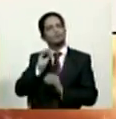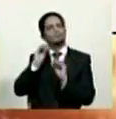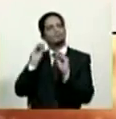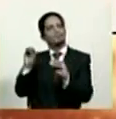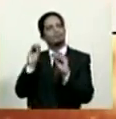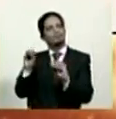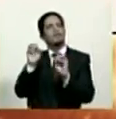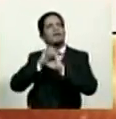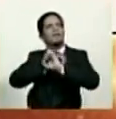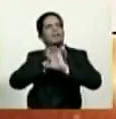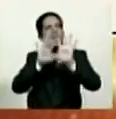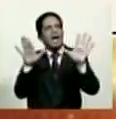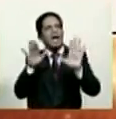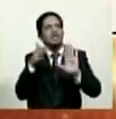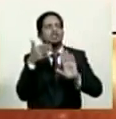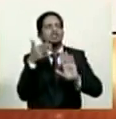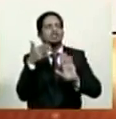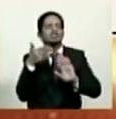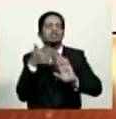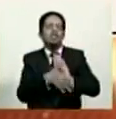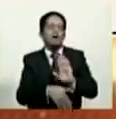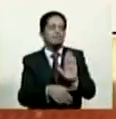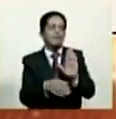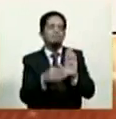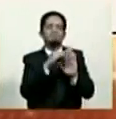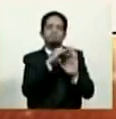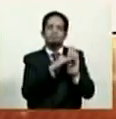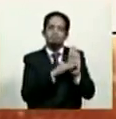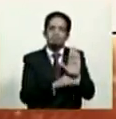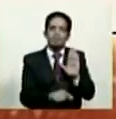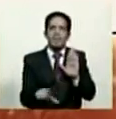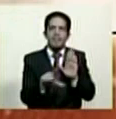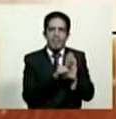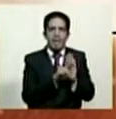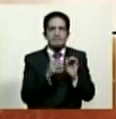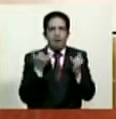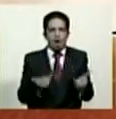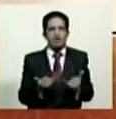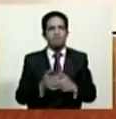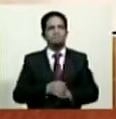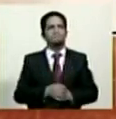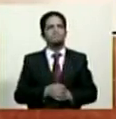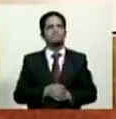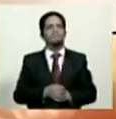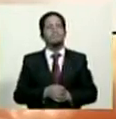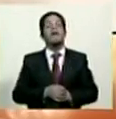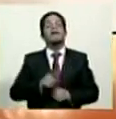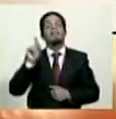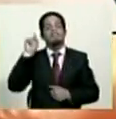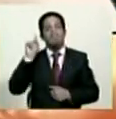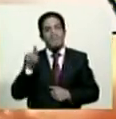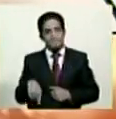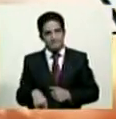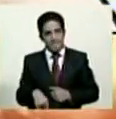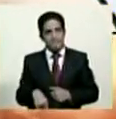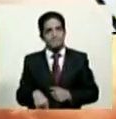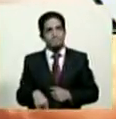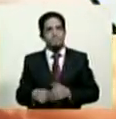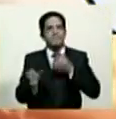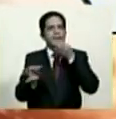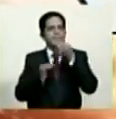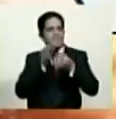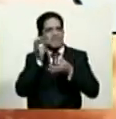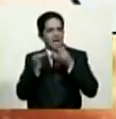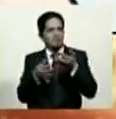los artículos fundamentales de nuestra constitución. Desmontamos igualmente lo que significa la